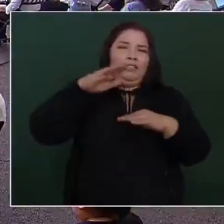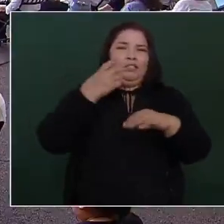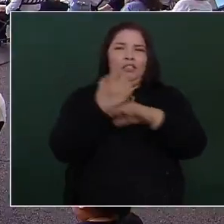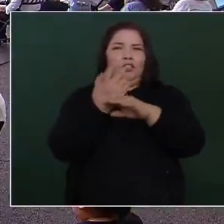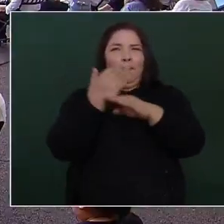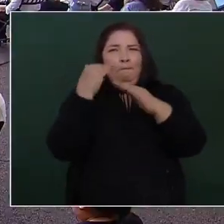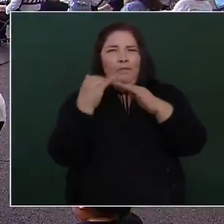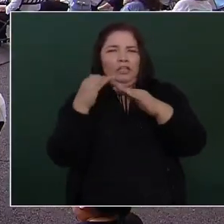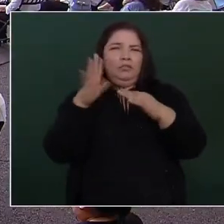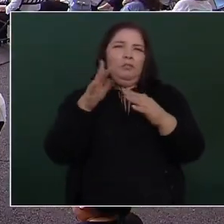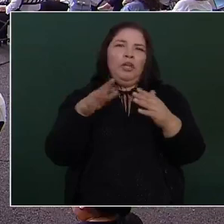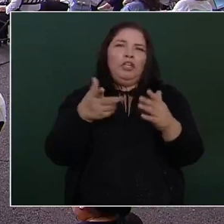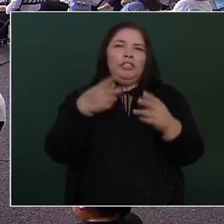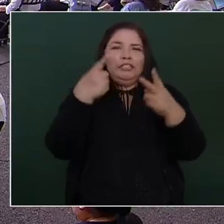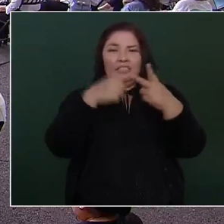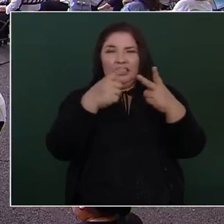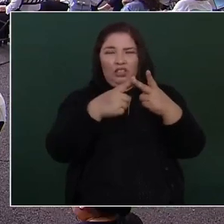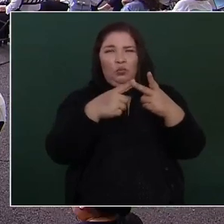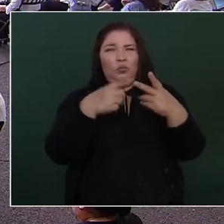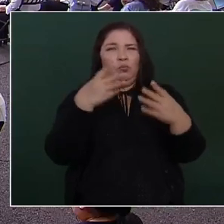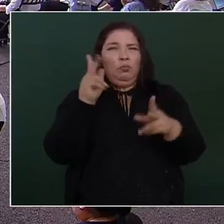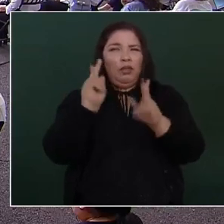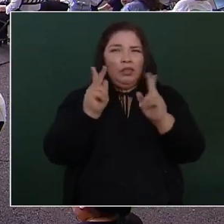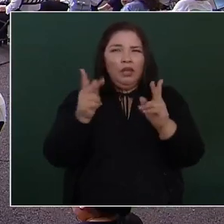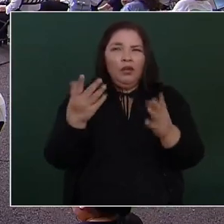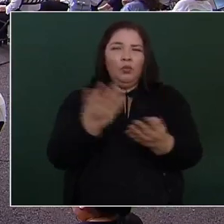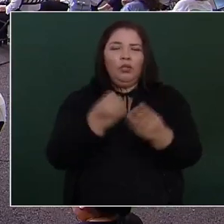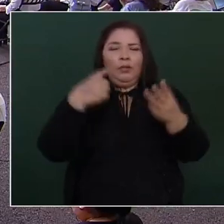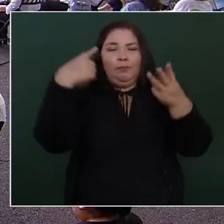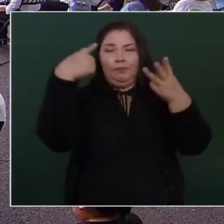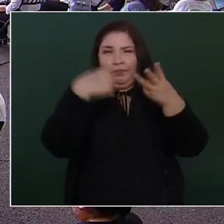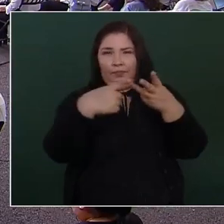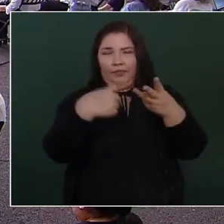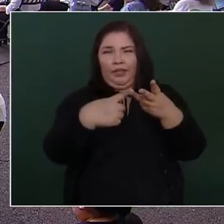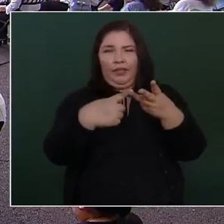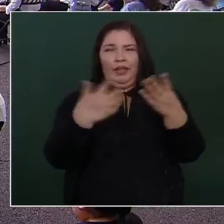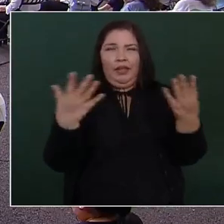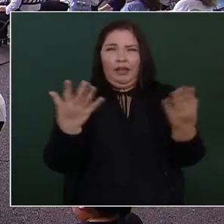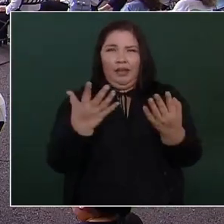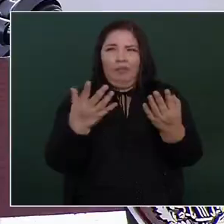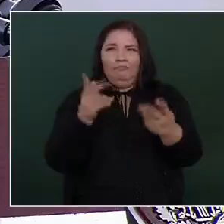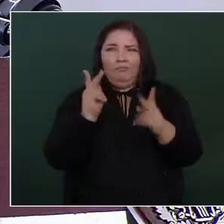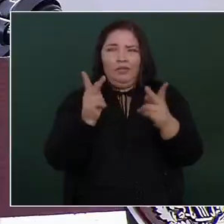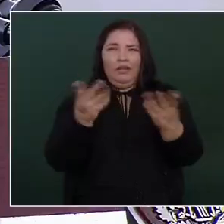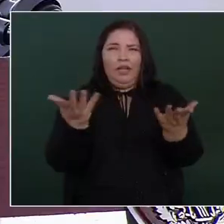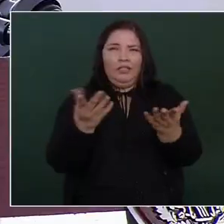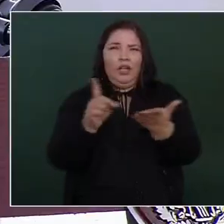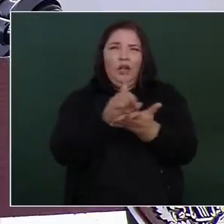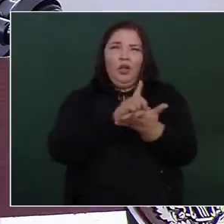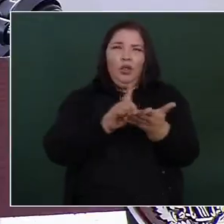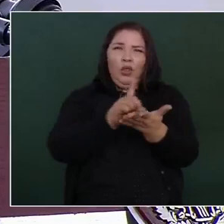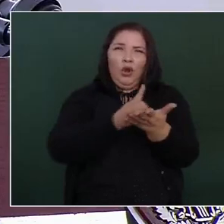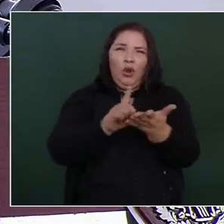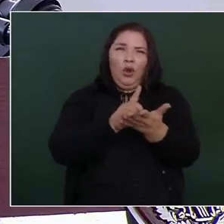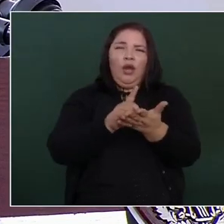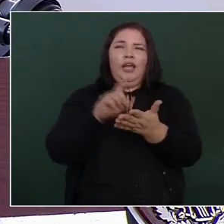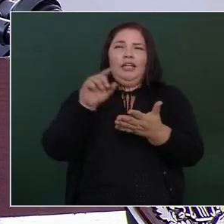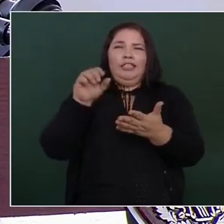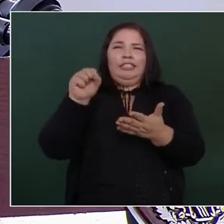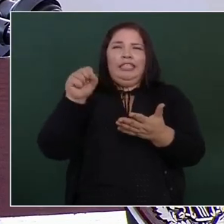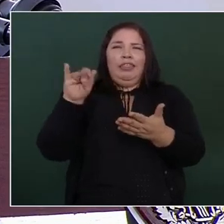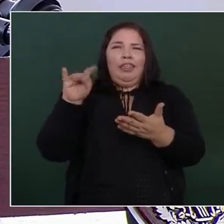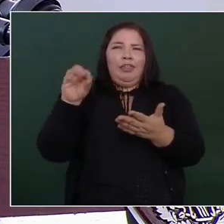un segundo tema muy importante a abordar. Y el tercero, por supuesto, es el tema de las drogas sintéticas en